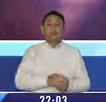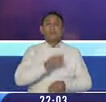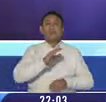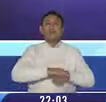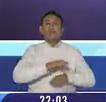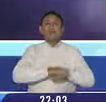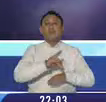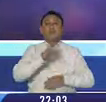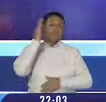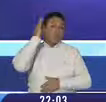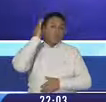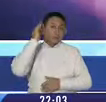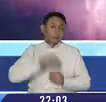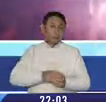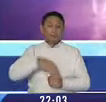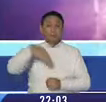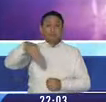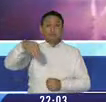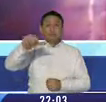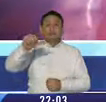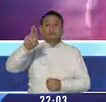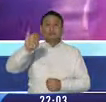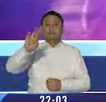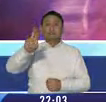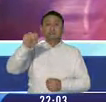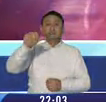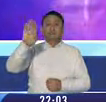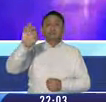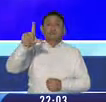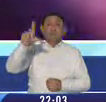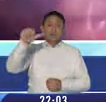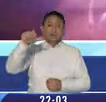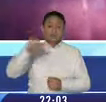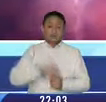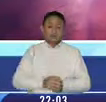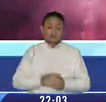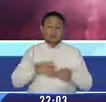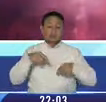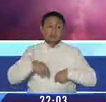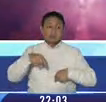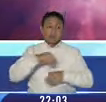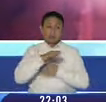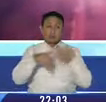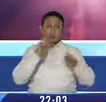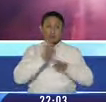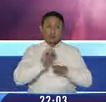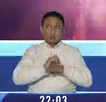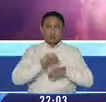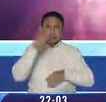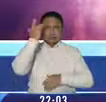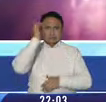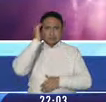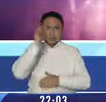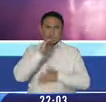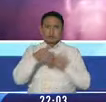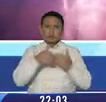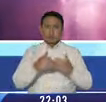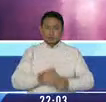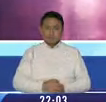caso de femicidio de María Belén Bernal, la cual escandalizó hasta cierto punto a todo el